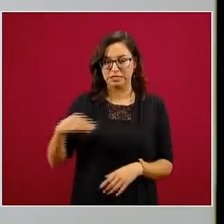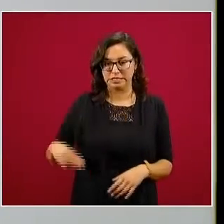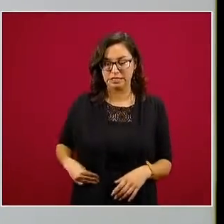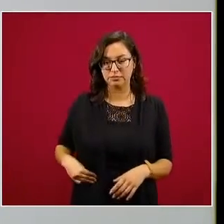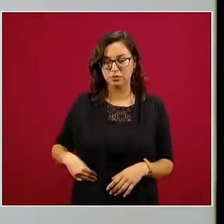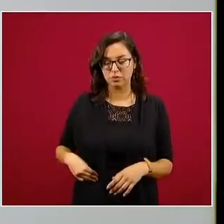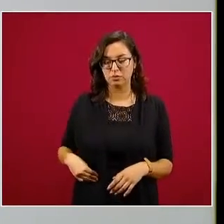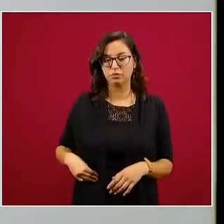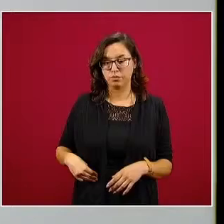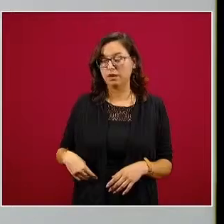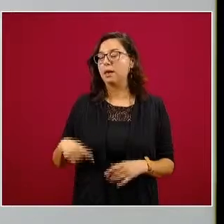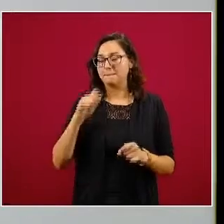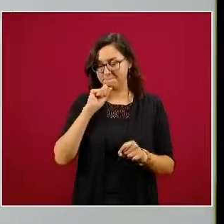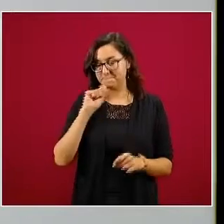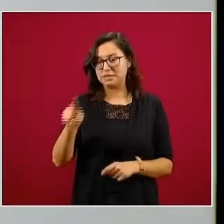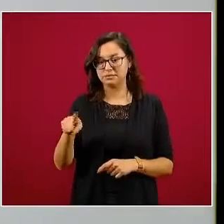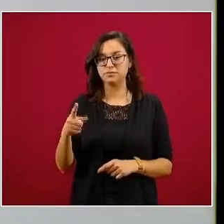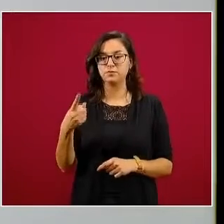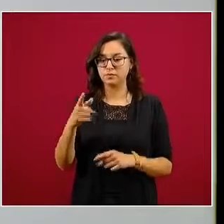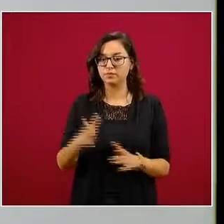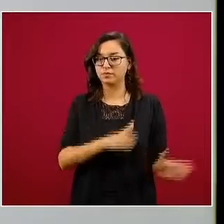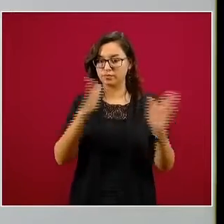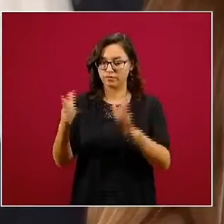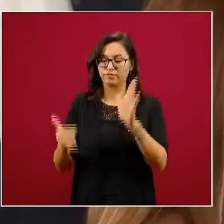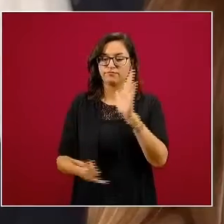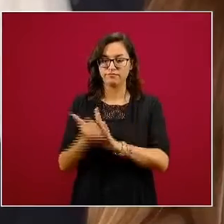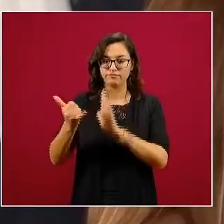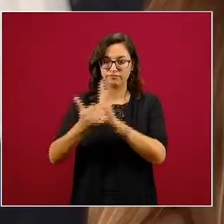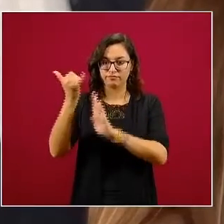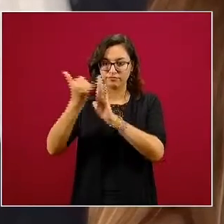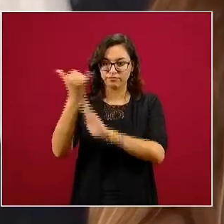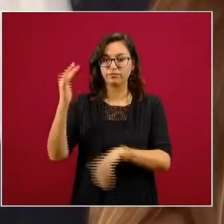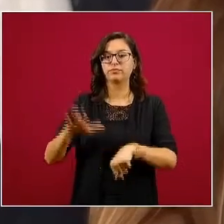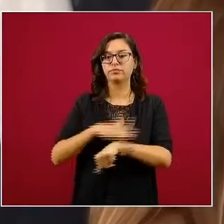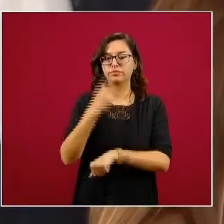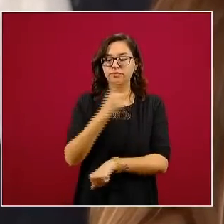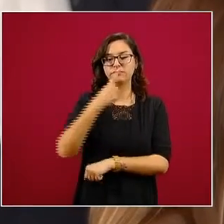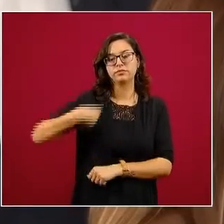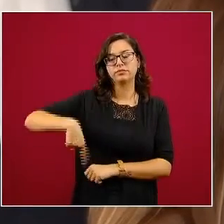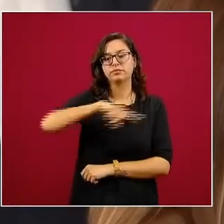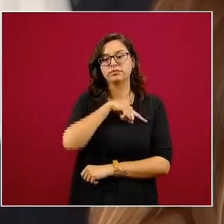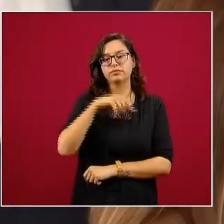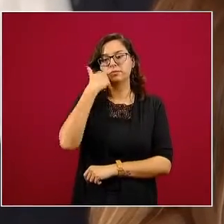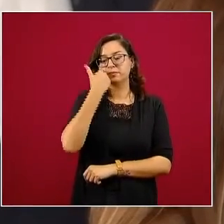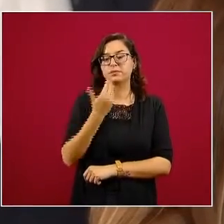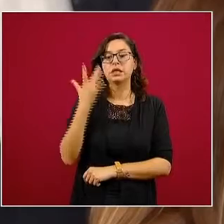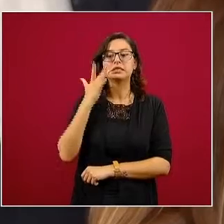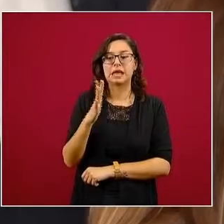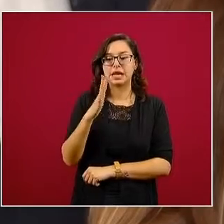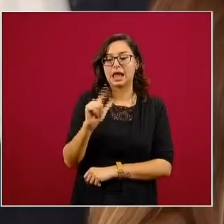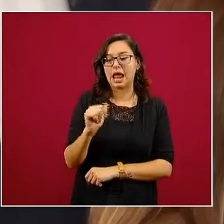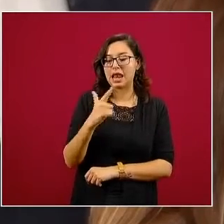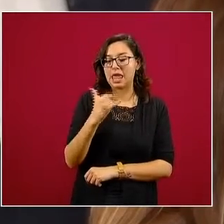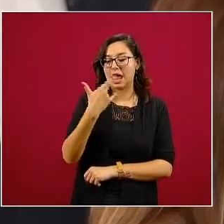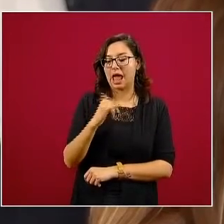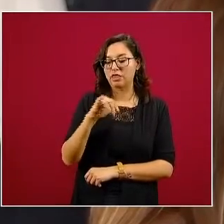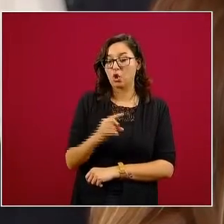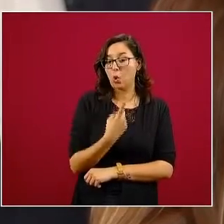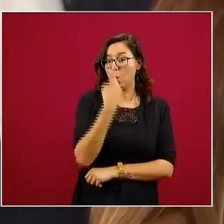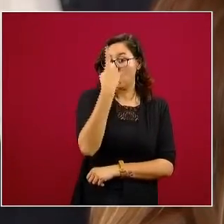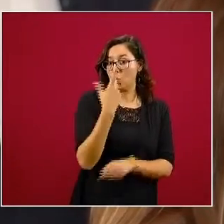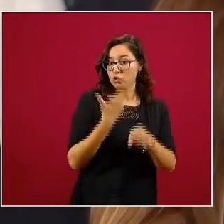la velocidad a la que se propagan en el territorio. No es correcto desde el punto de vista técnico anticipar